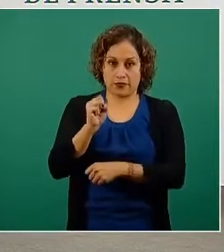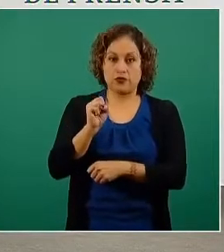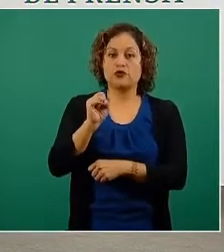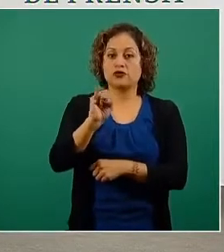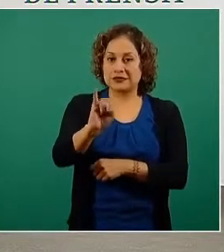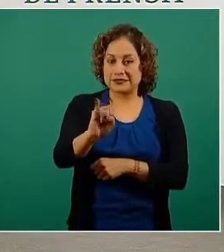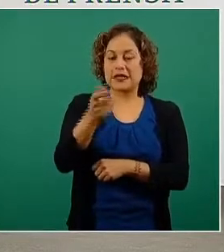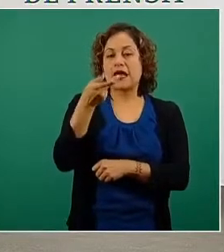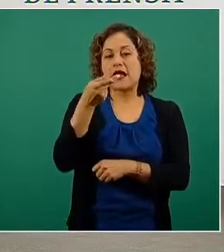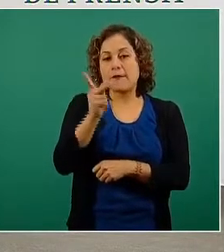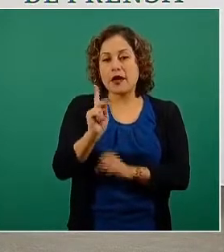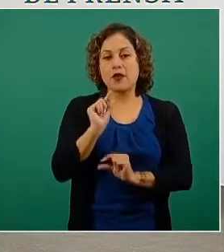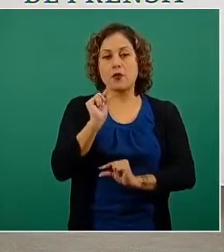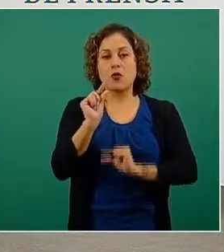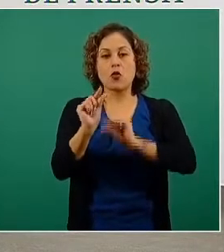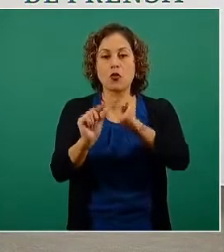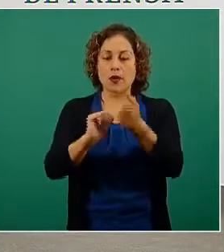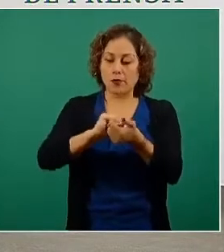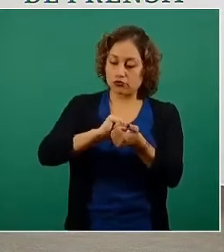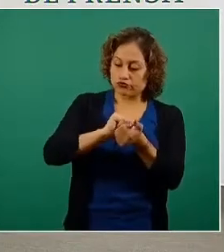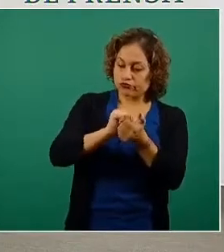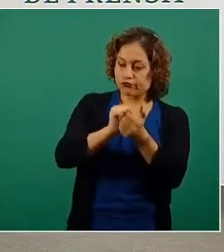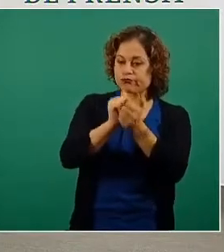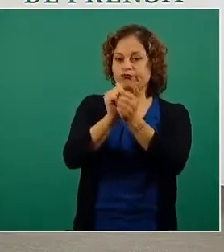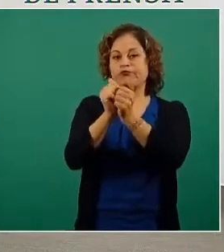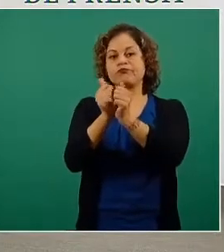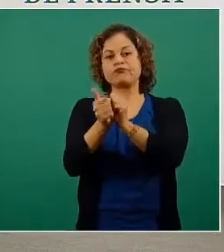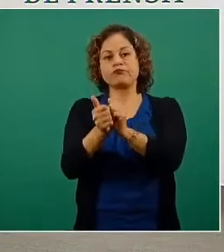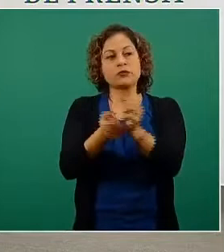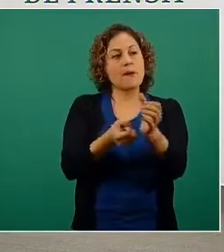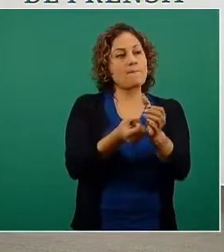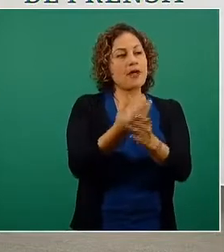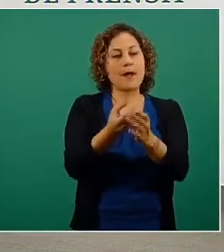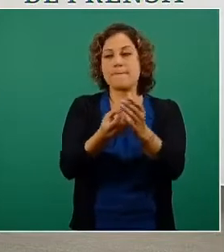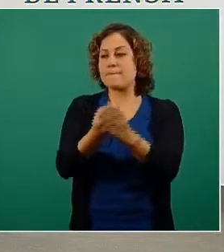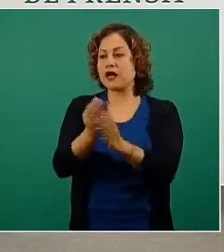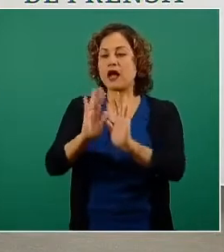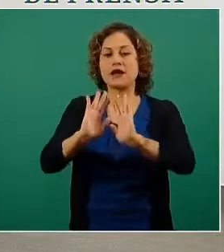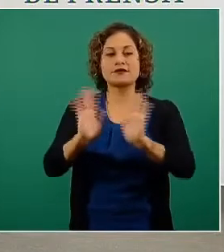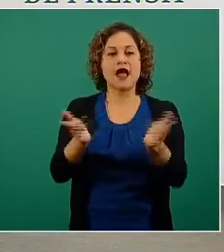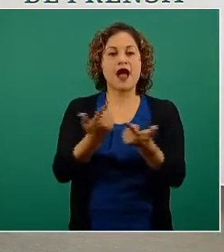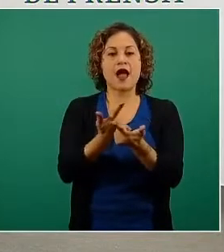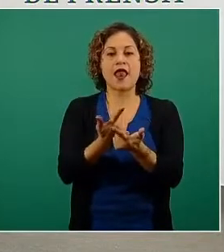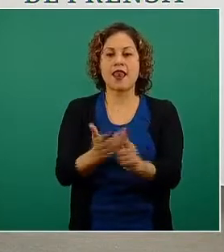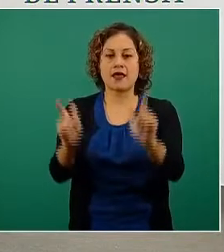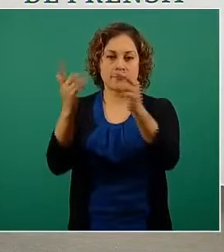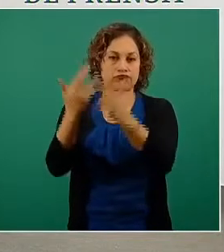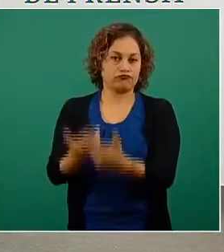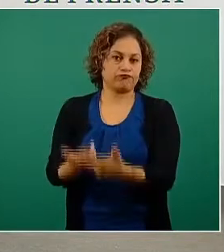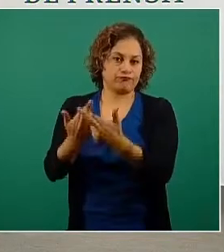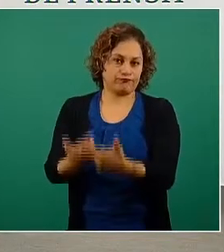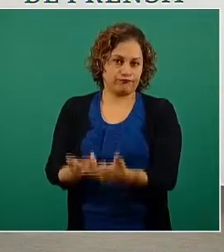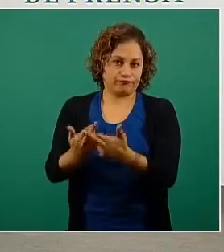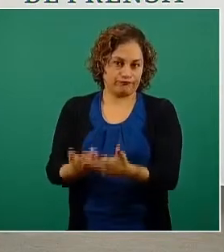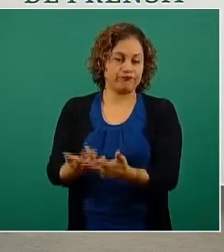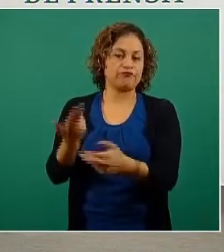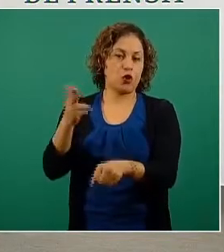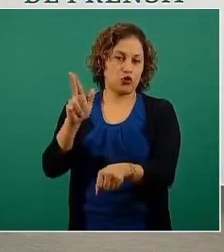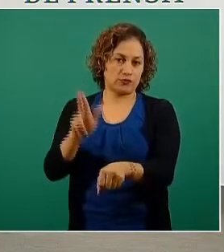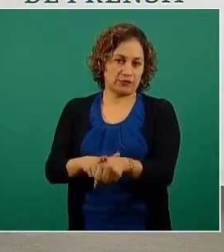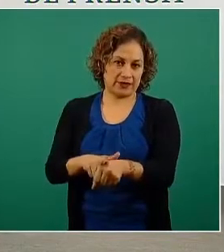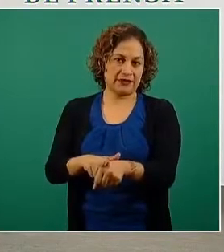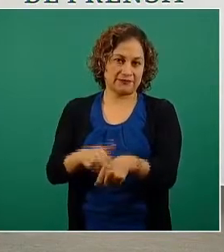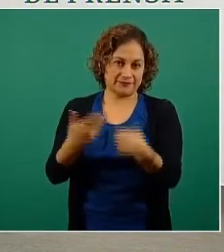federativas empiezan a disminuir. Entonces, es probable que en algunas de estas entidades, a pesar de que se encuentran en este nivel, en las